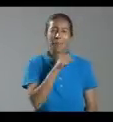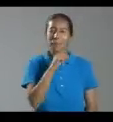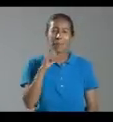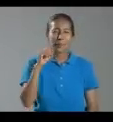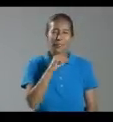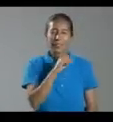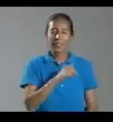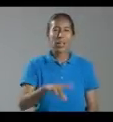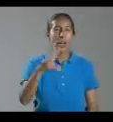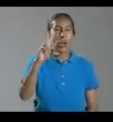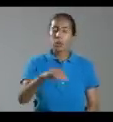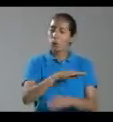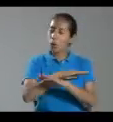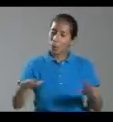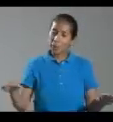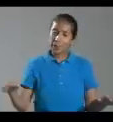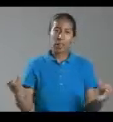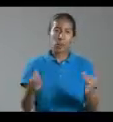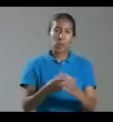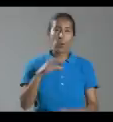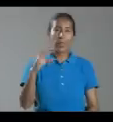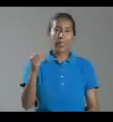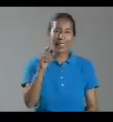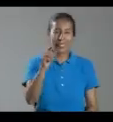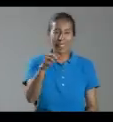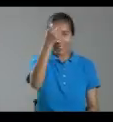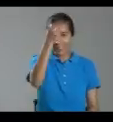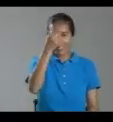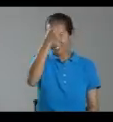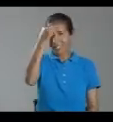No basta con que te señalen la frente.